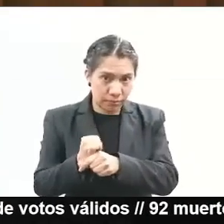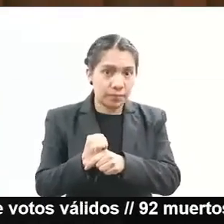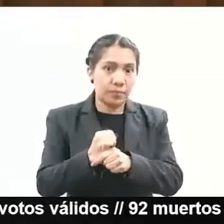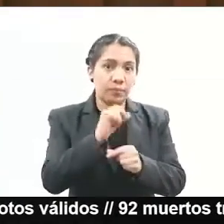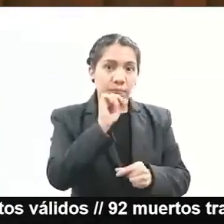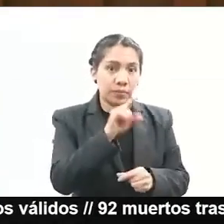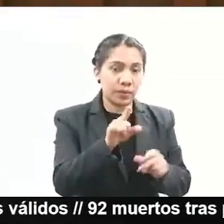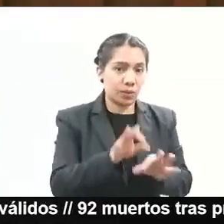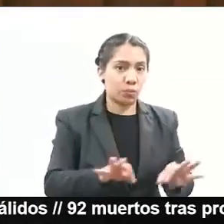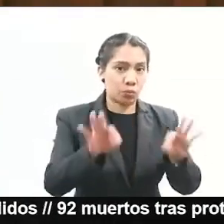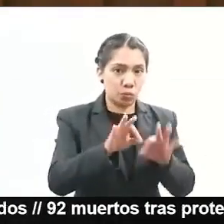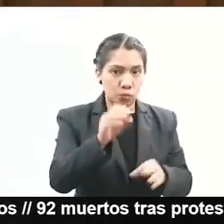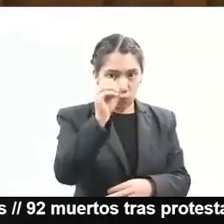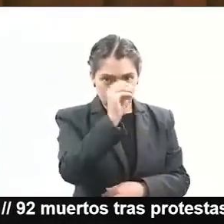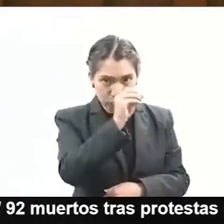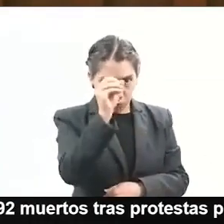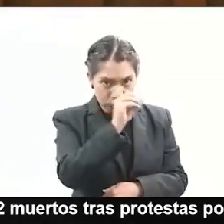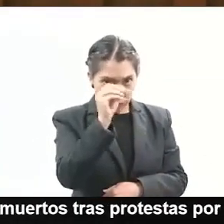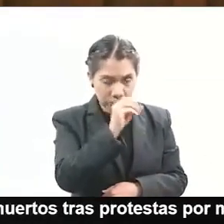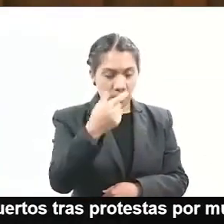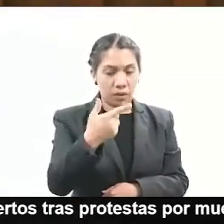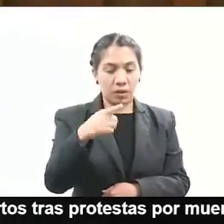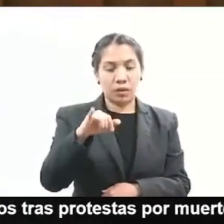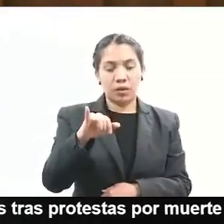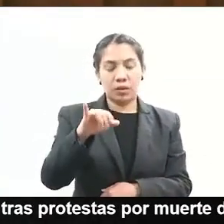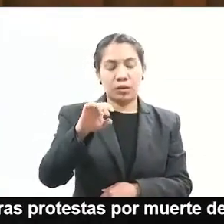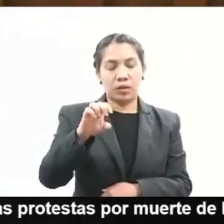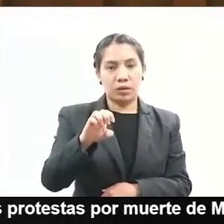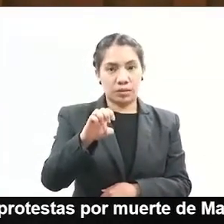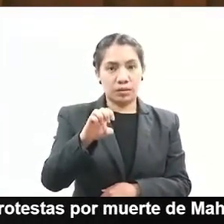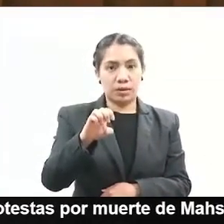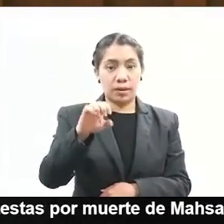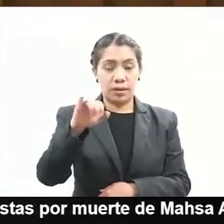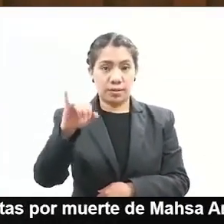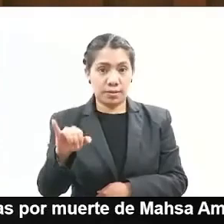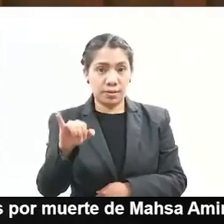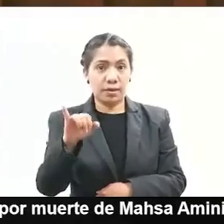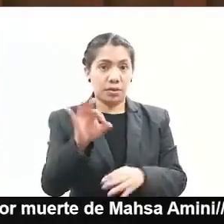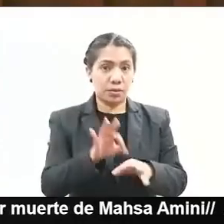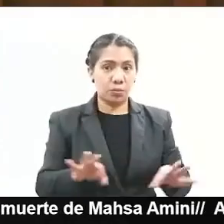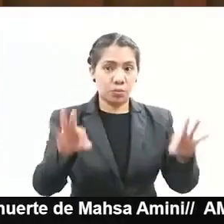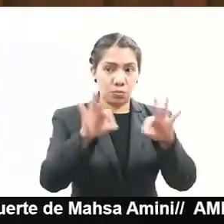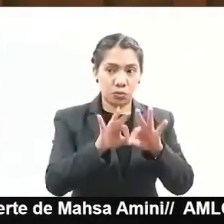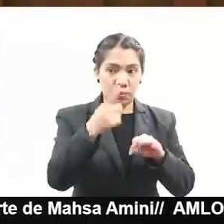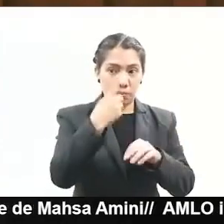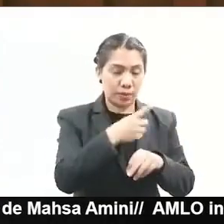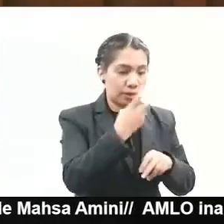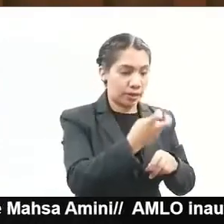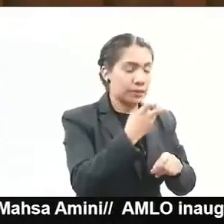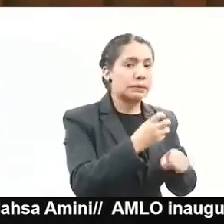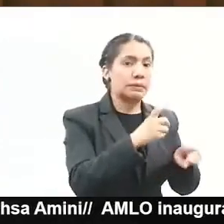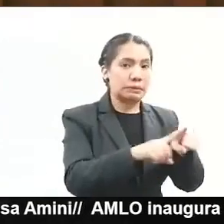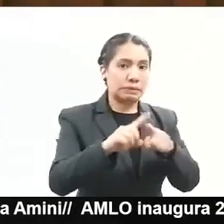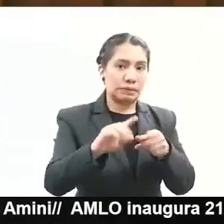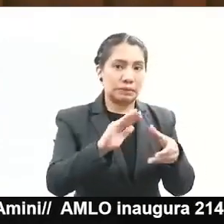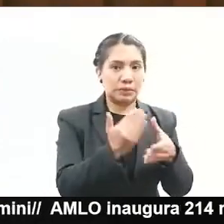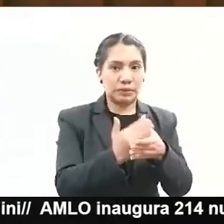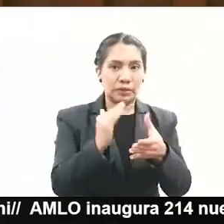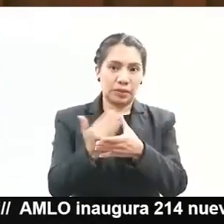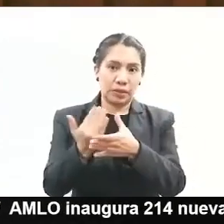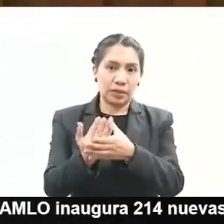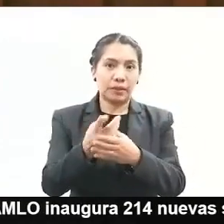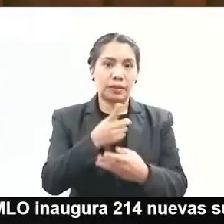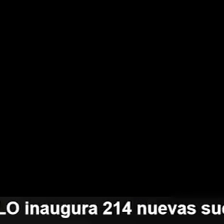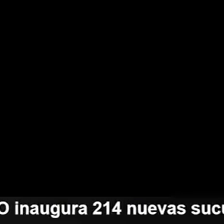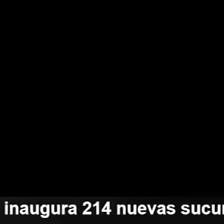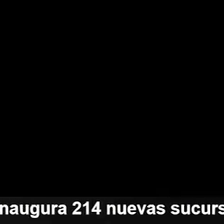GIEI, no son valoraciones que hacemos sobre declaraciones que ha hecho alguien, están basadas en documentación que puede comprobarse y